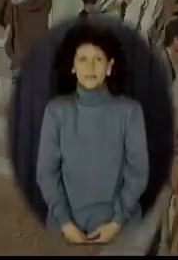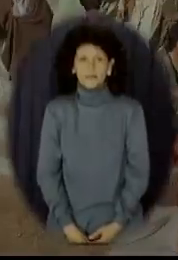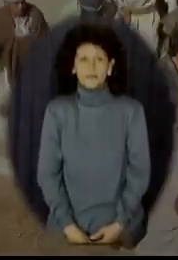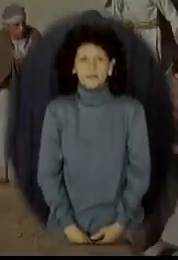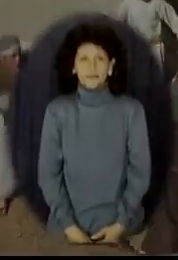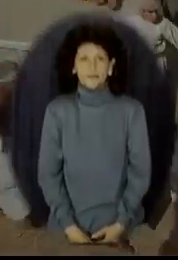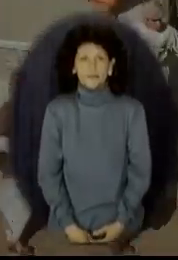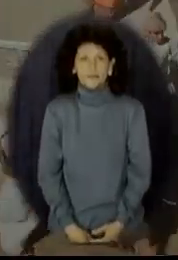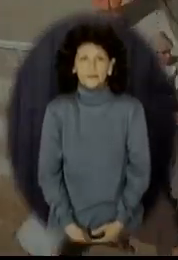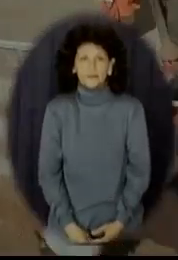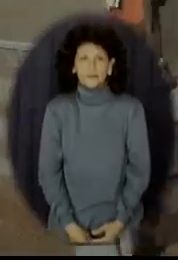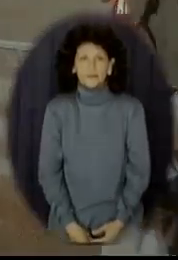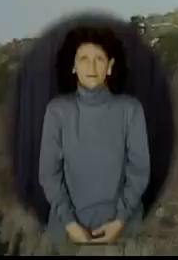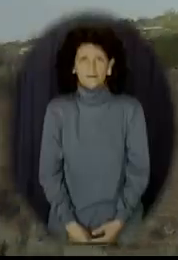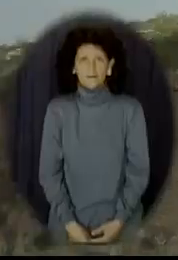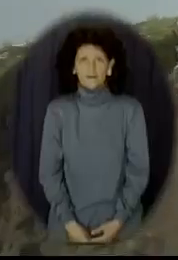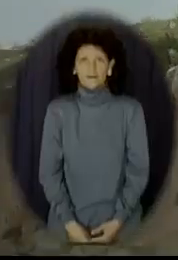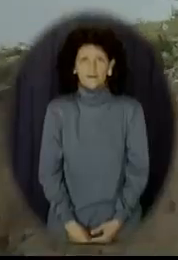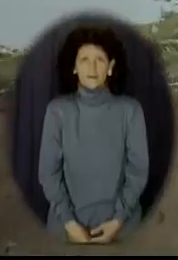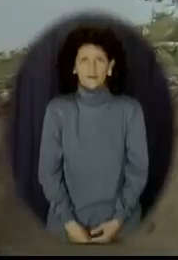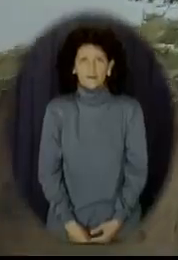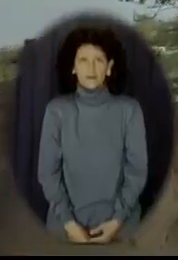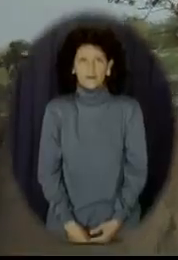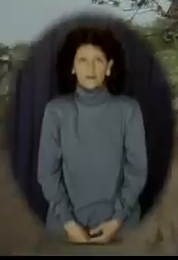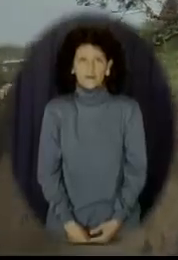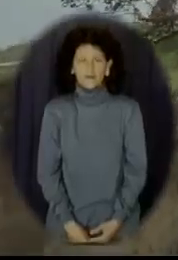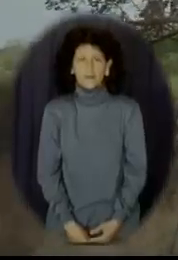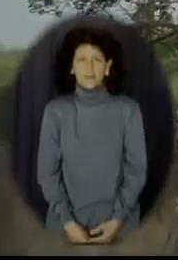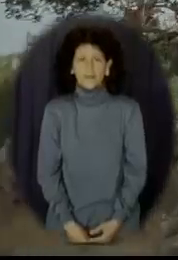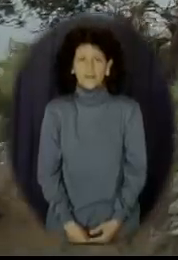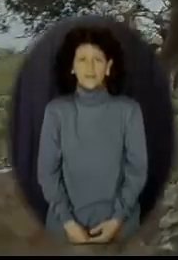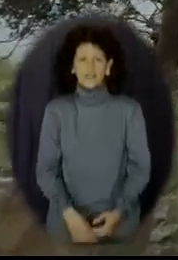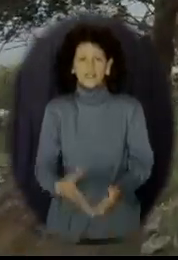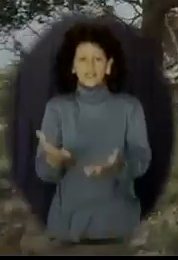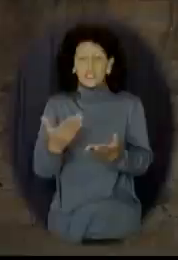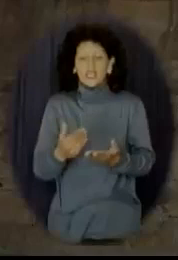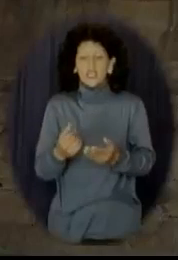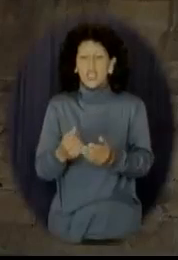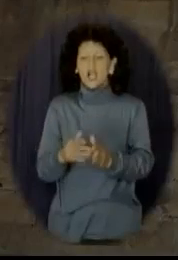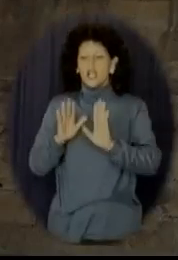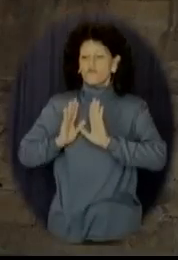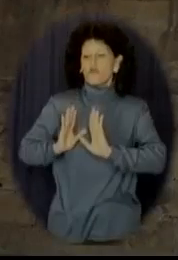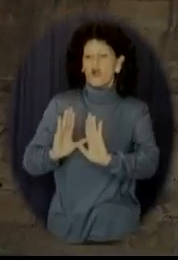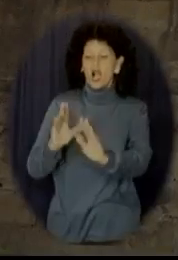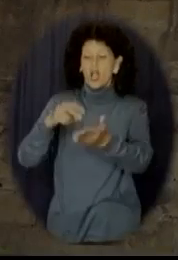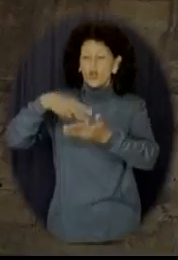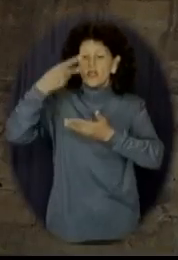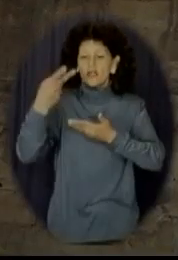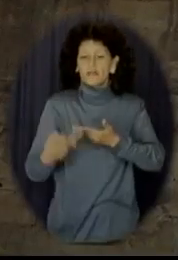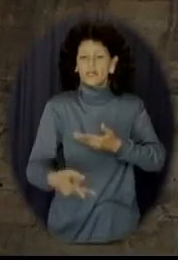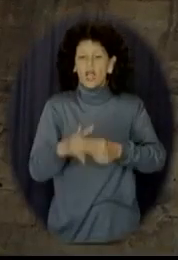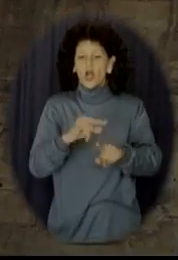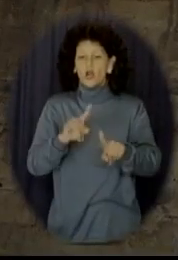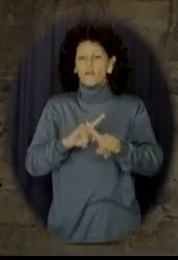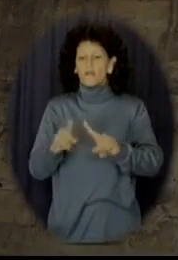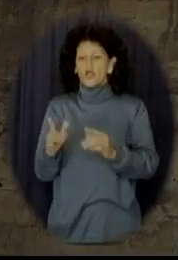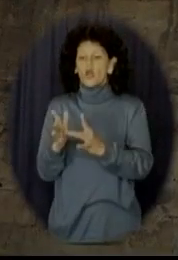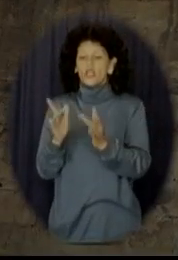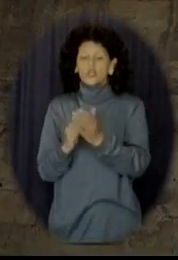lo aceptaron como el Mesías. Querían arrojarlo al despeñadero, pero Jesús pasó en medio de